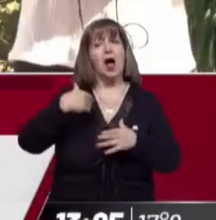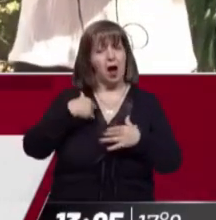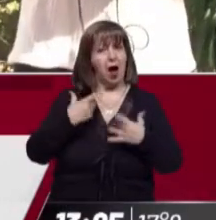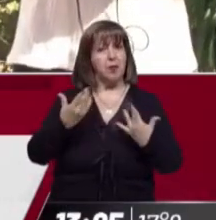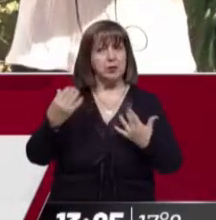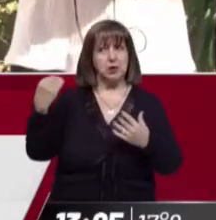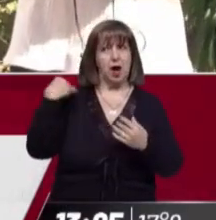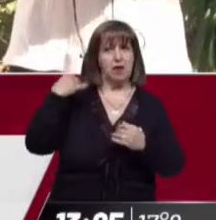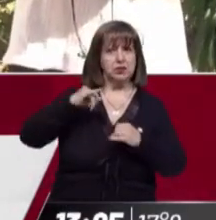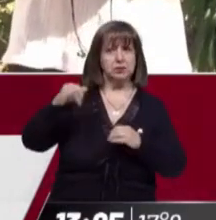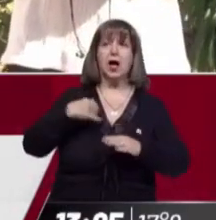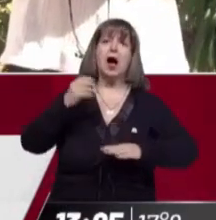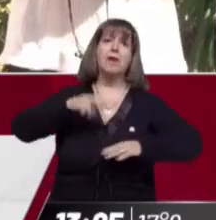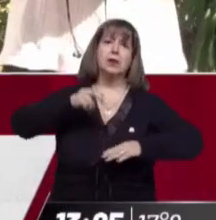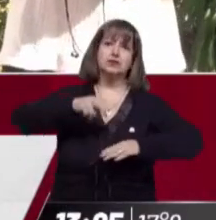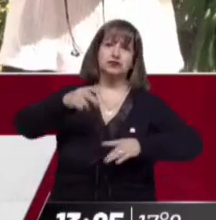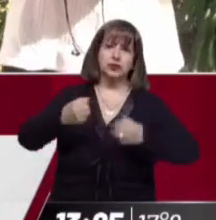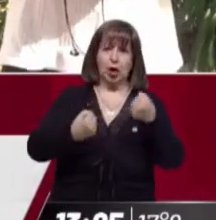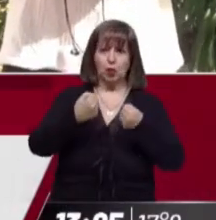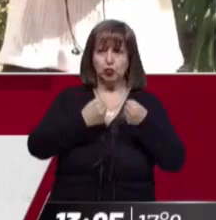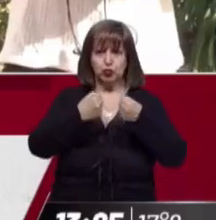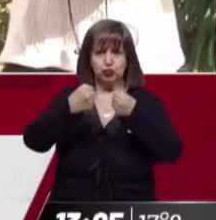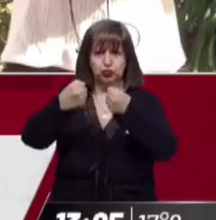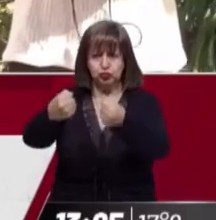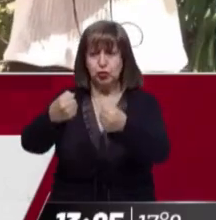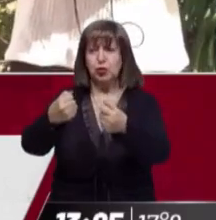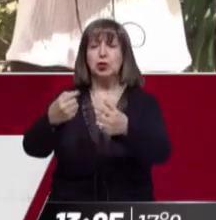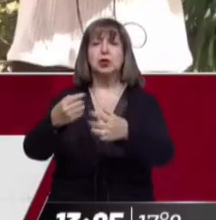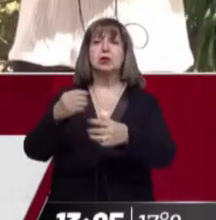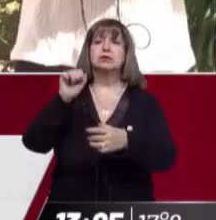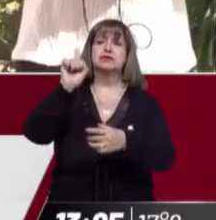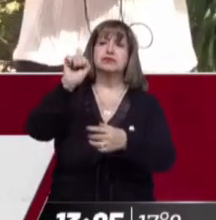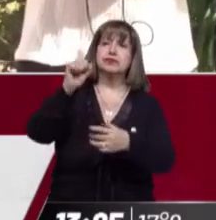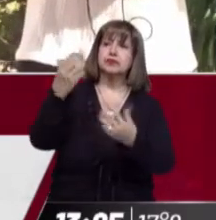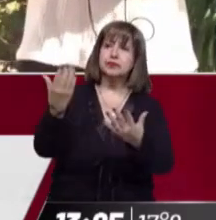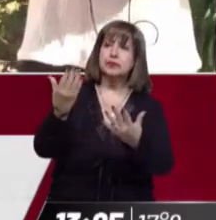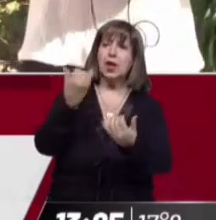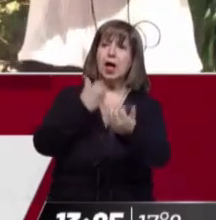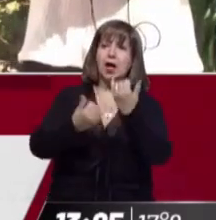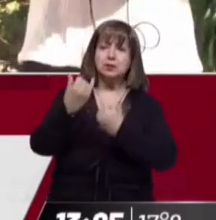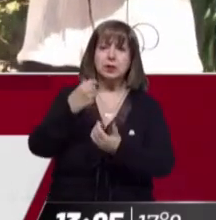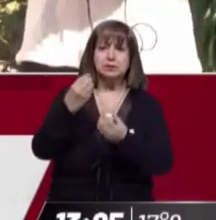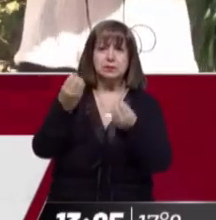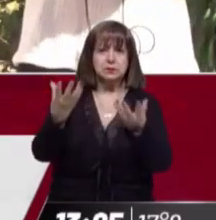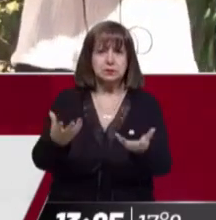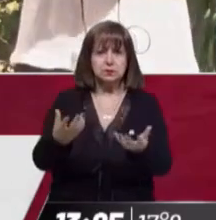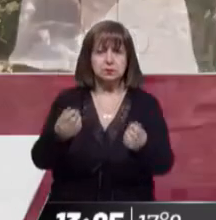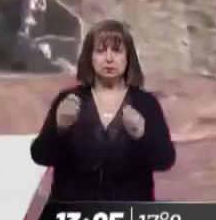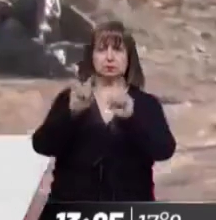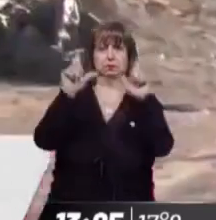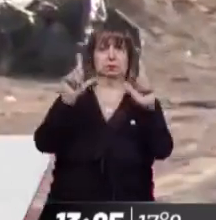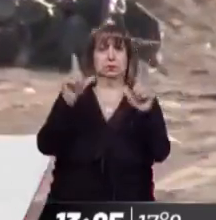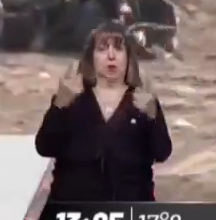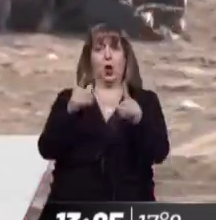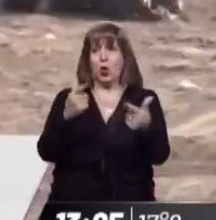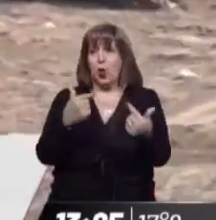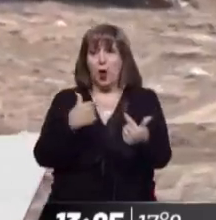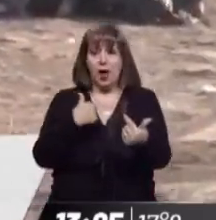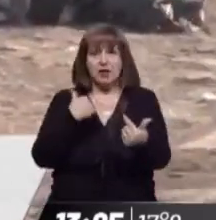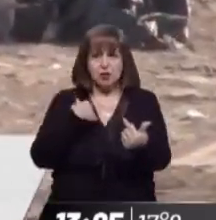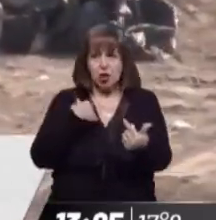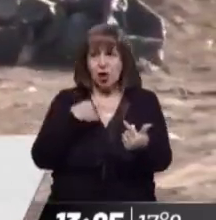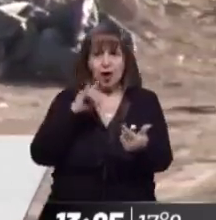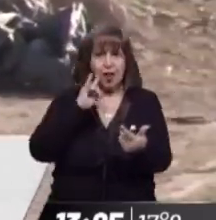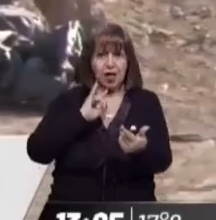Ella hizo su descargo dijo que no es real lo que se dijo que incluso no estaba enterada que iba a repartir leche